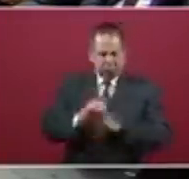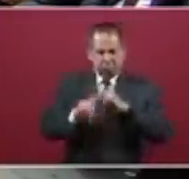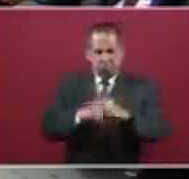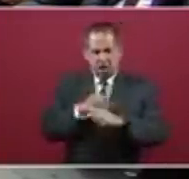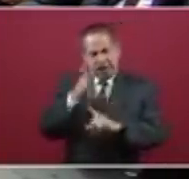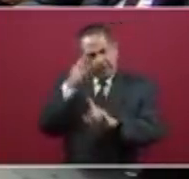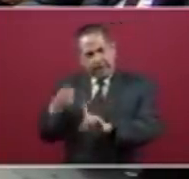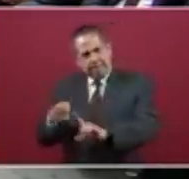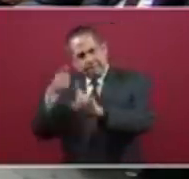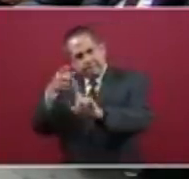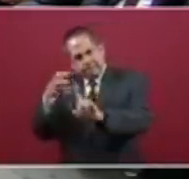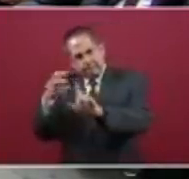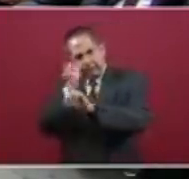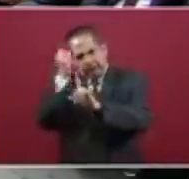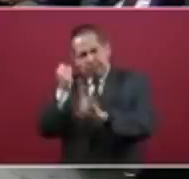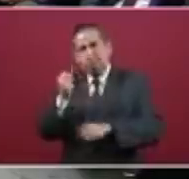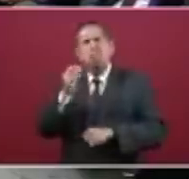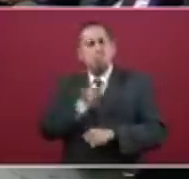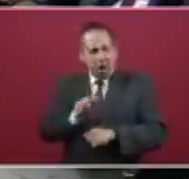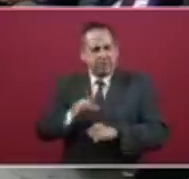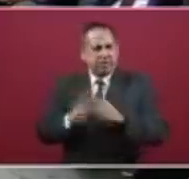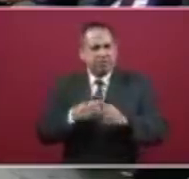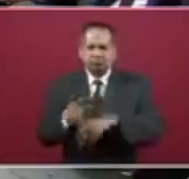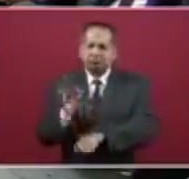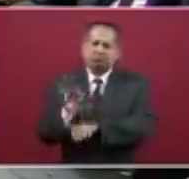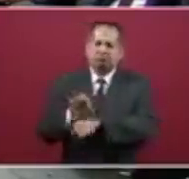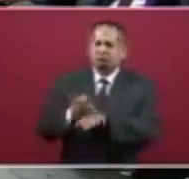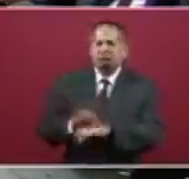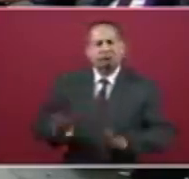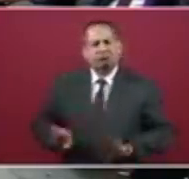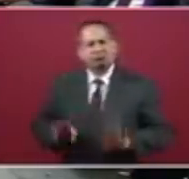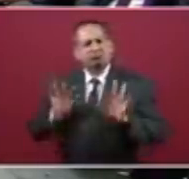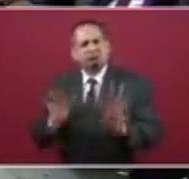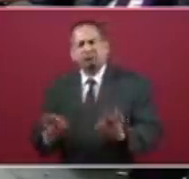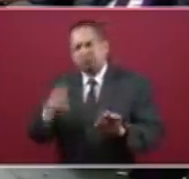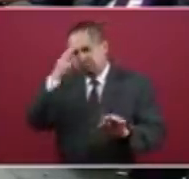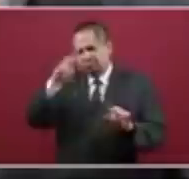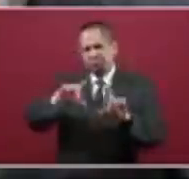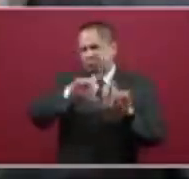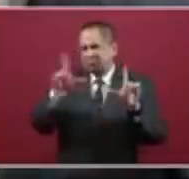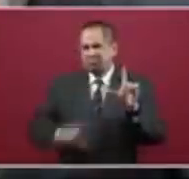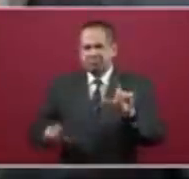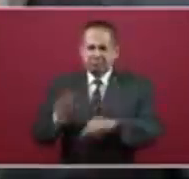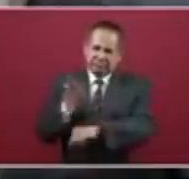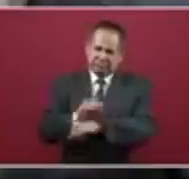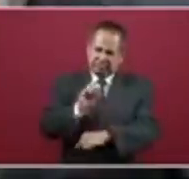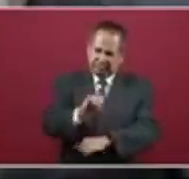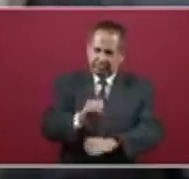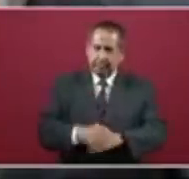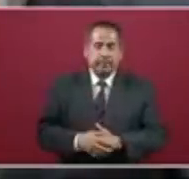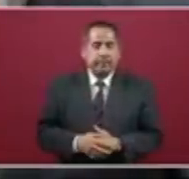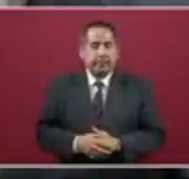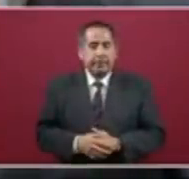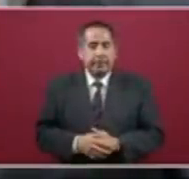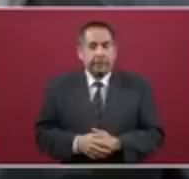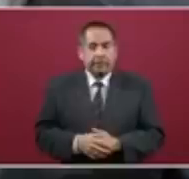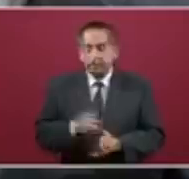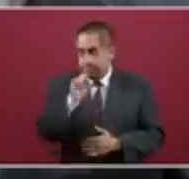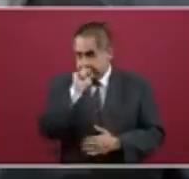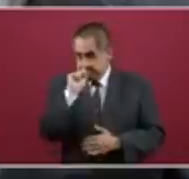este propósito en beneficio de méxico a sí mismo